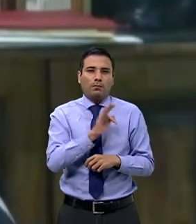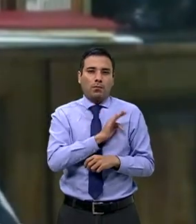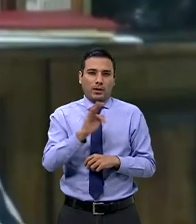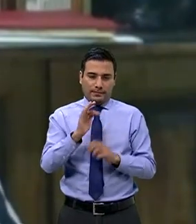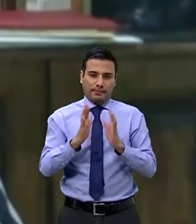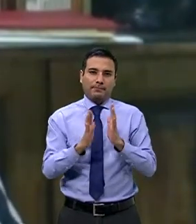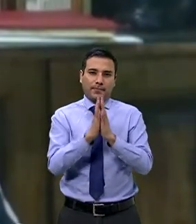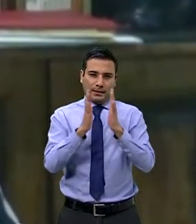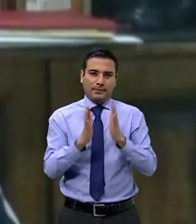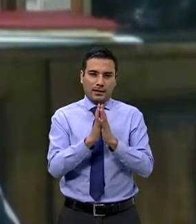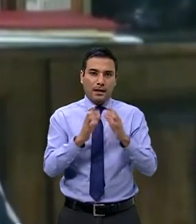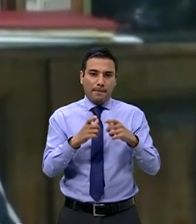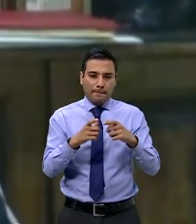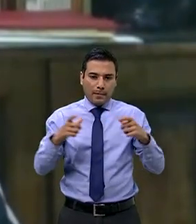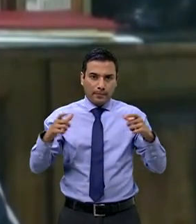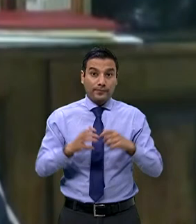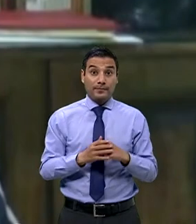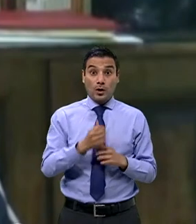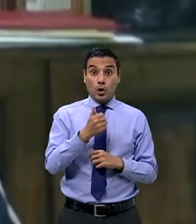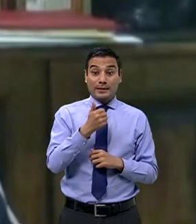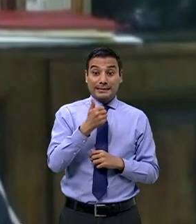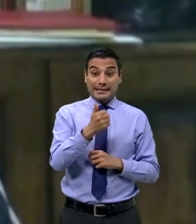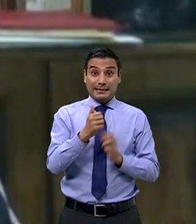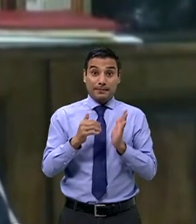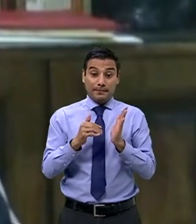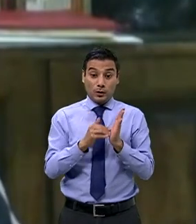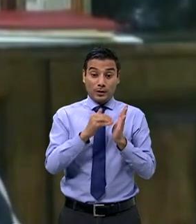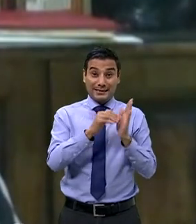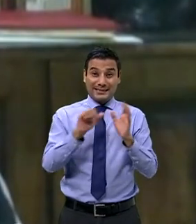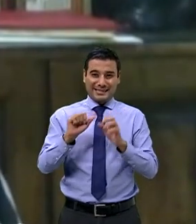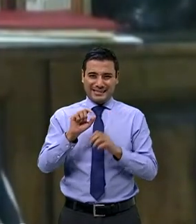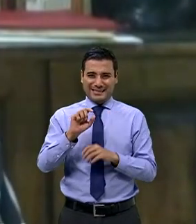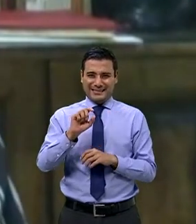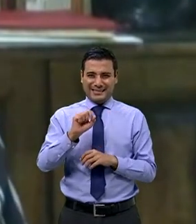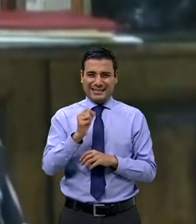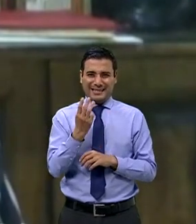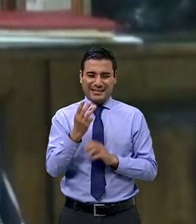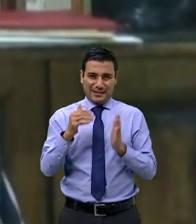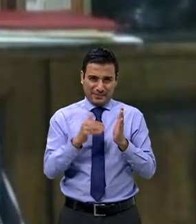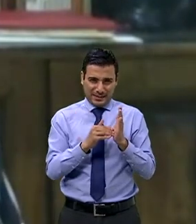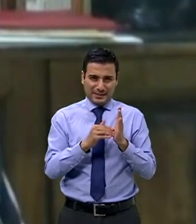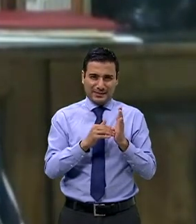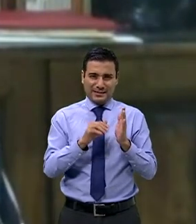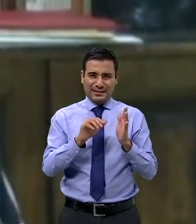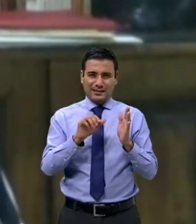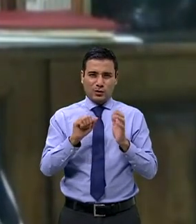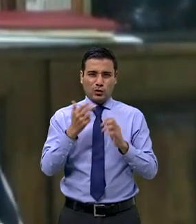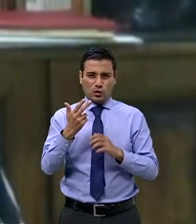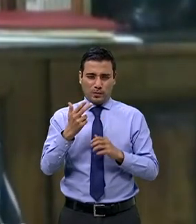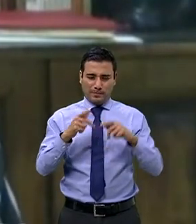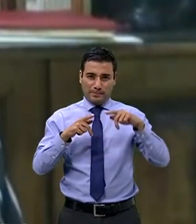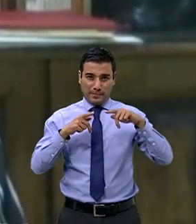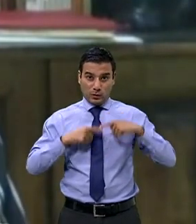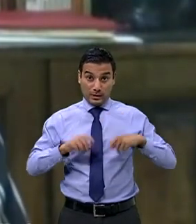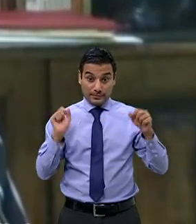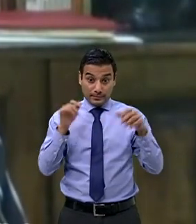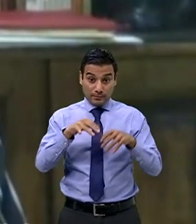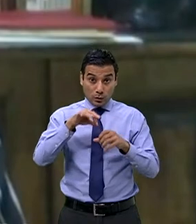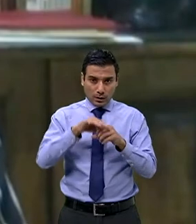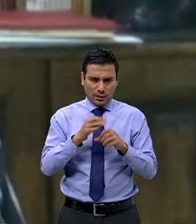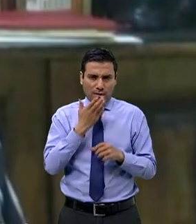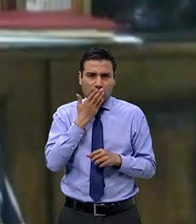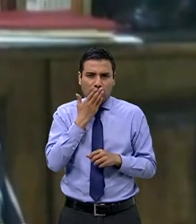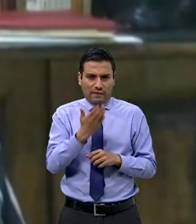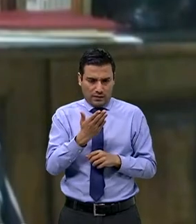lo dije ayer que me parece que 6 millones 663 mil doscientos y ocho ciudadanos es una importante en